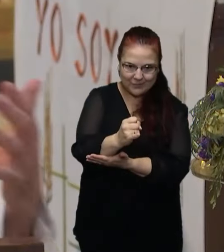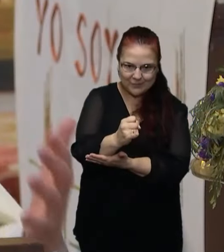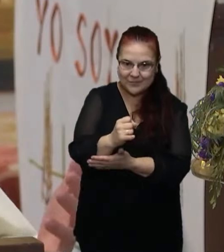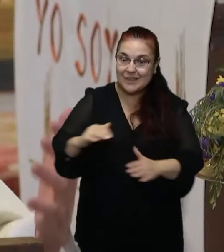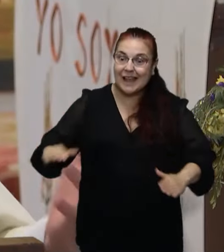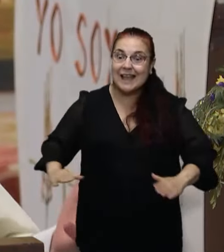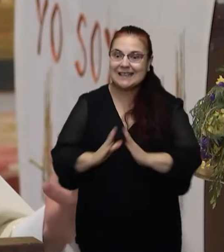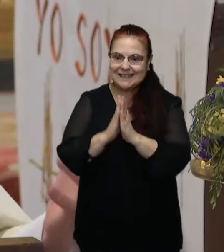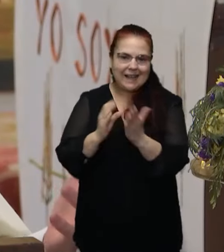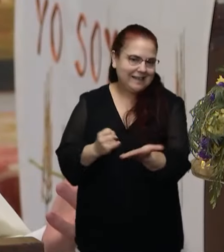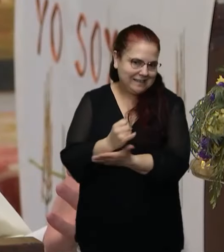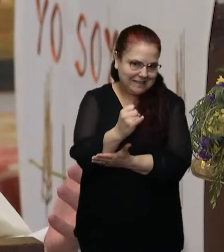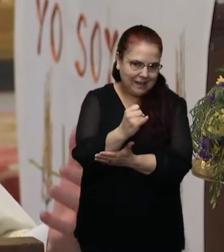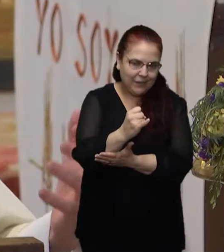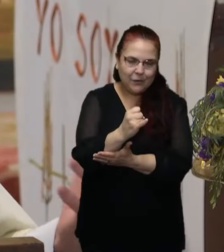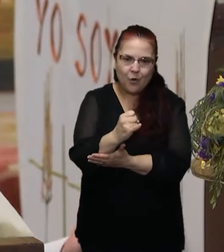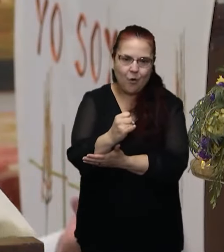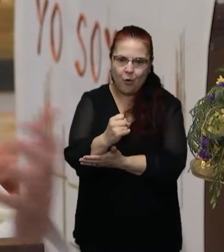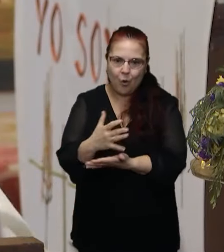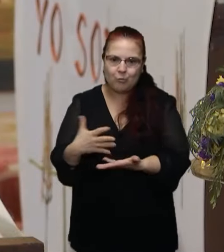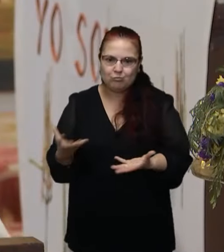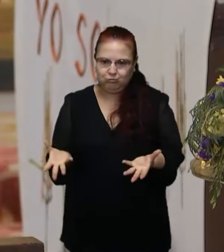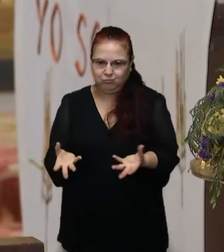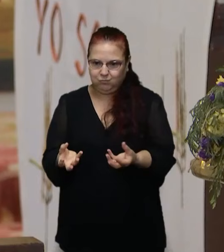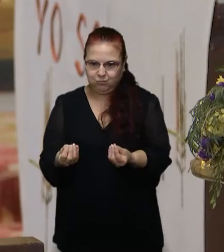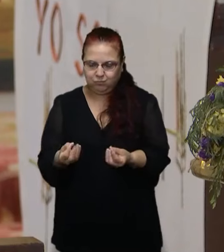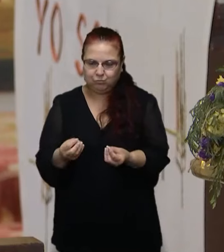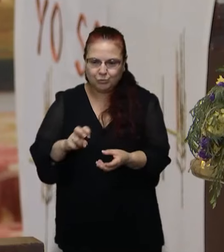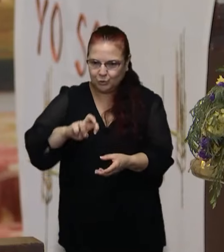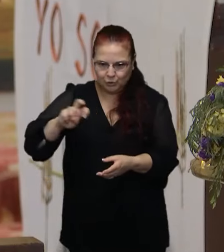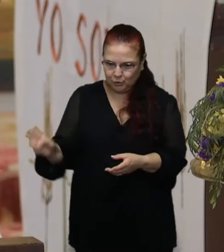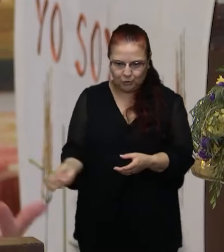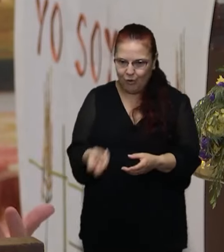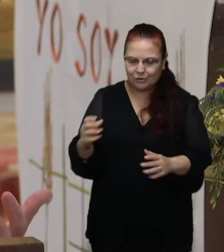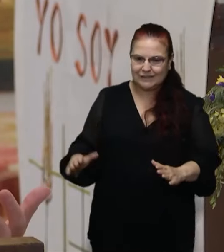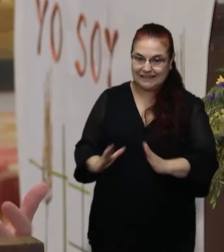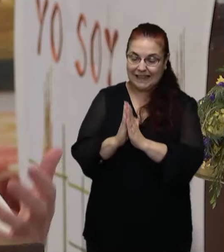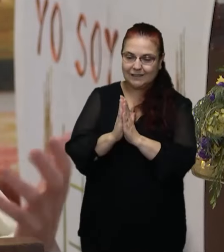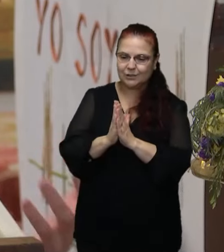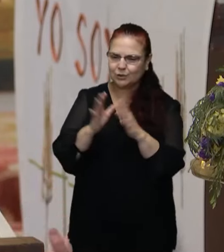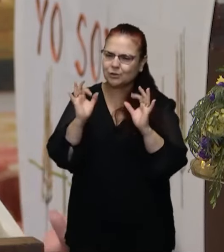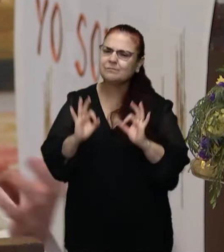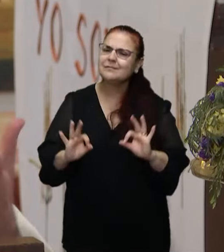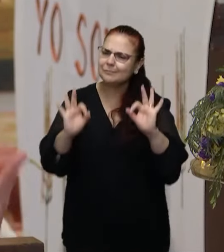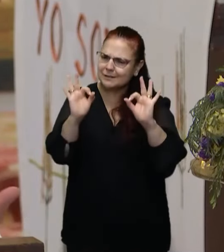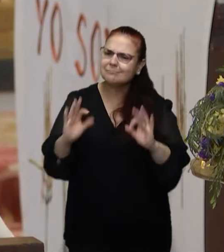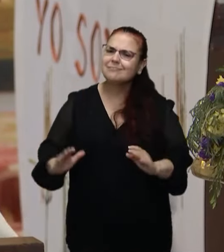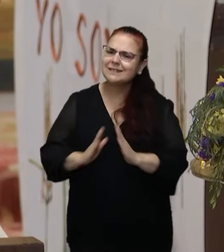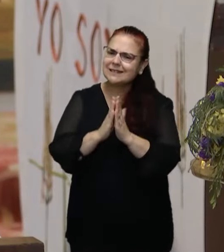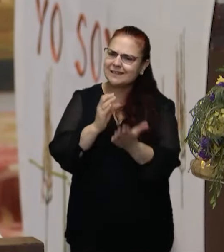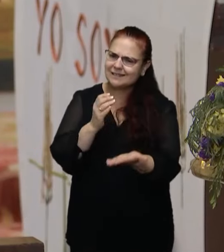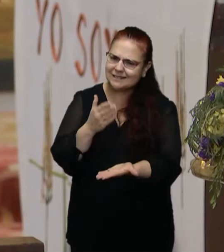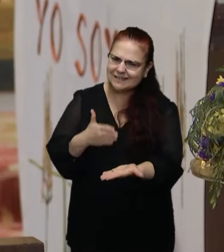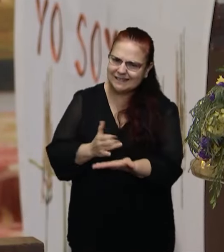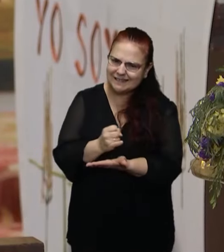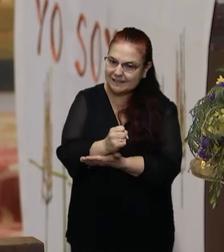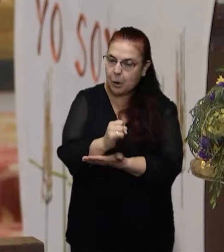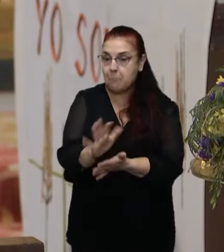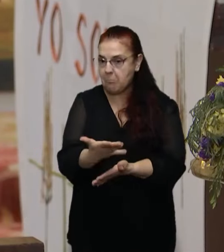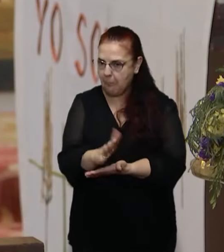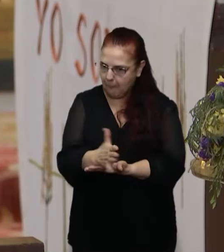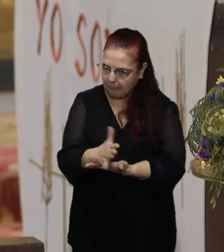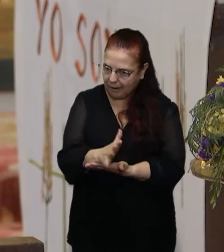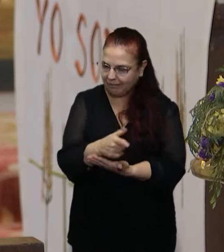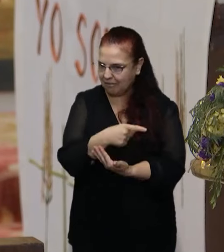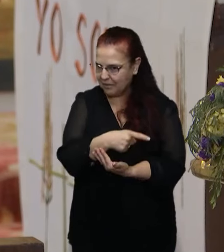San Isidro, con otros muchísimos como él, pero ¿por qué especialmente San Isidro o los santos así como parecidos